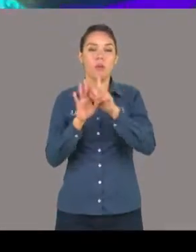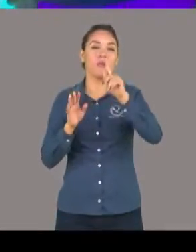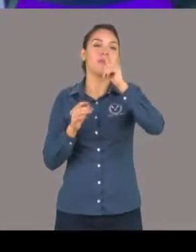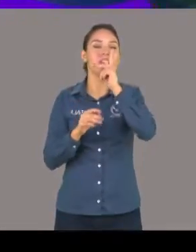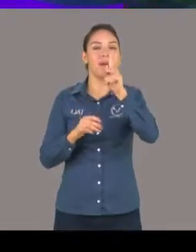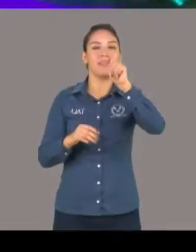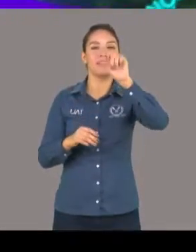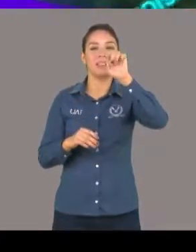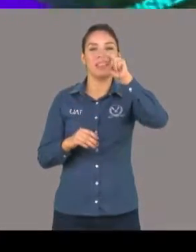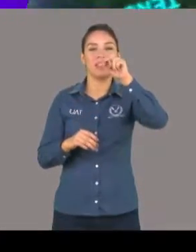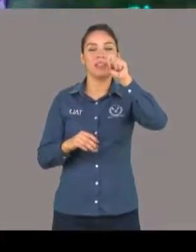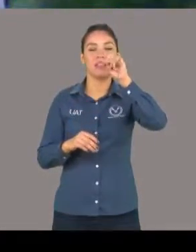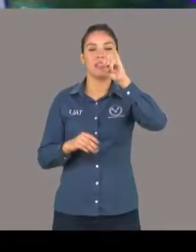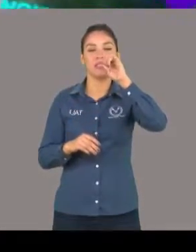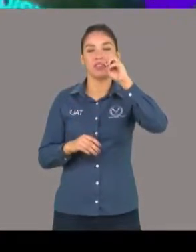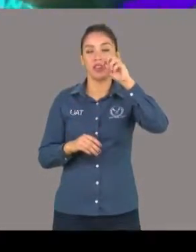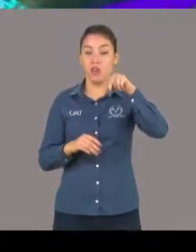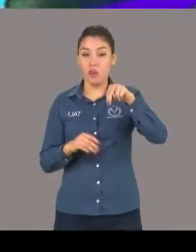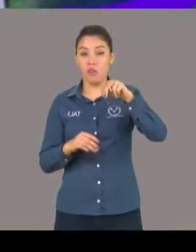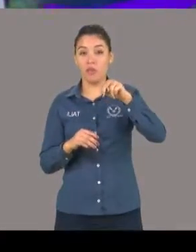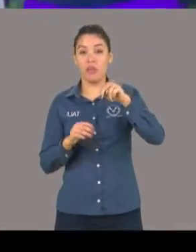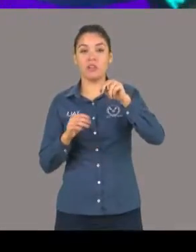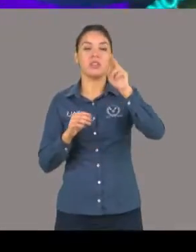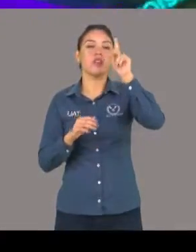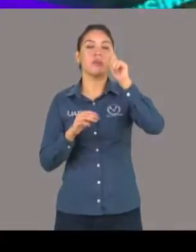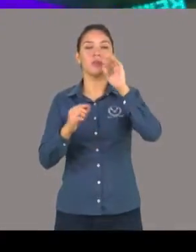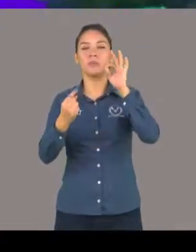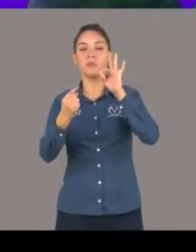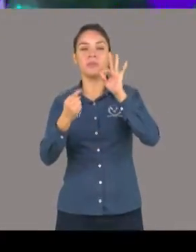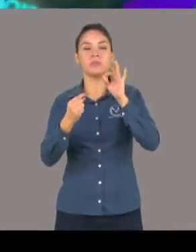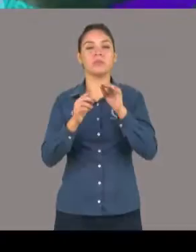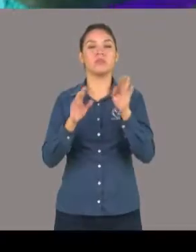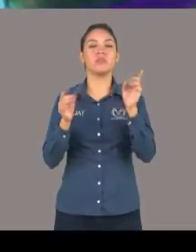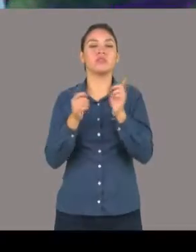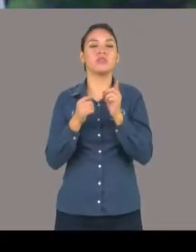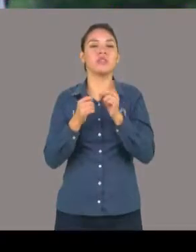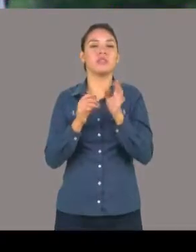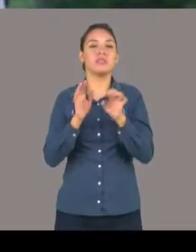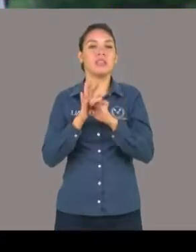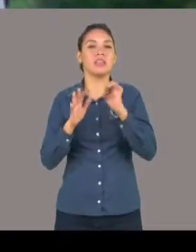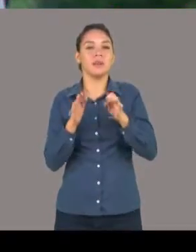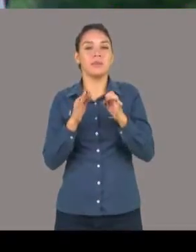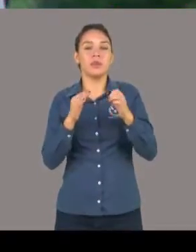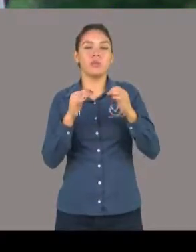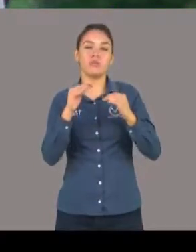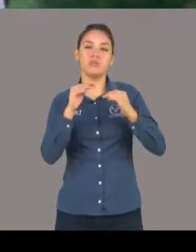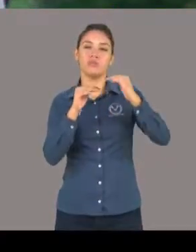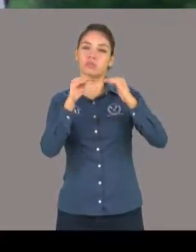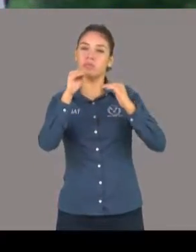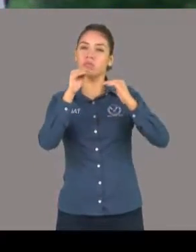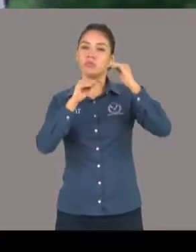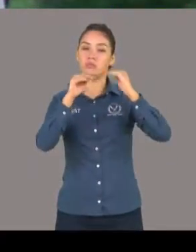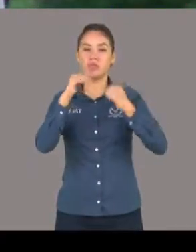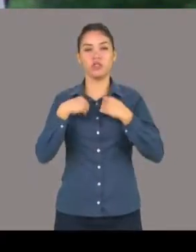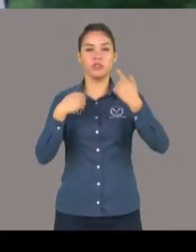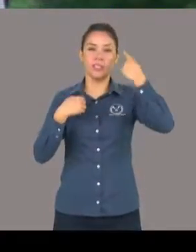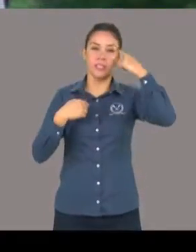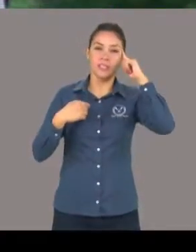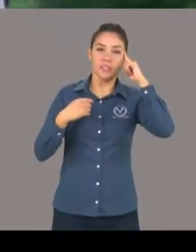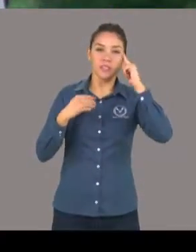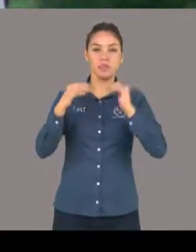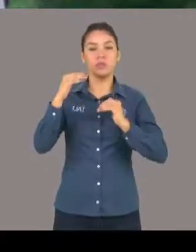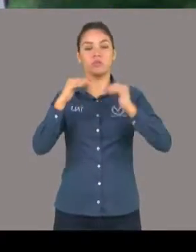fase de tensión, digamos, en un ciclo, una fase de tensión, en donde la tensión va subiendo, es decir,